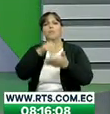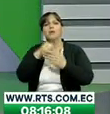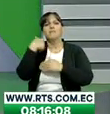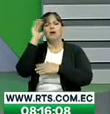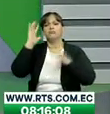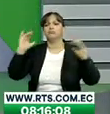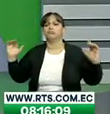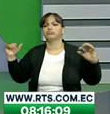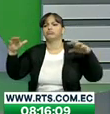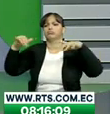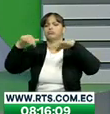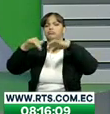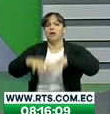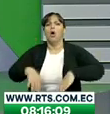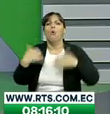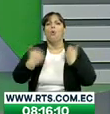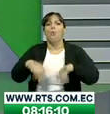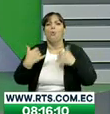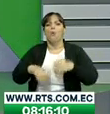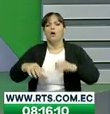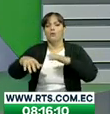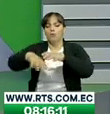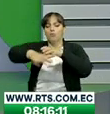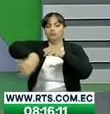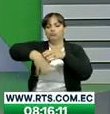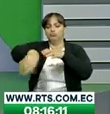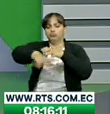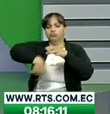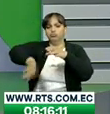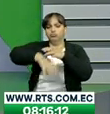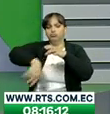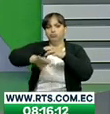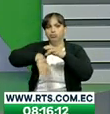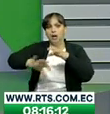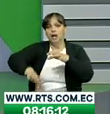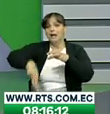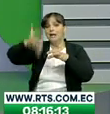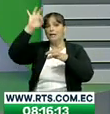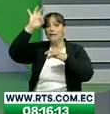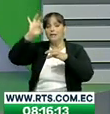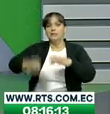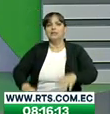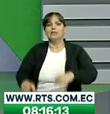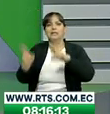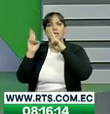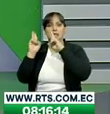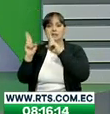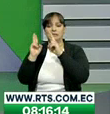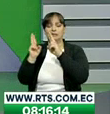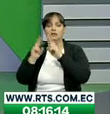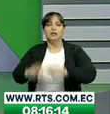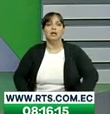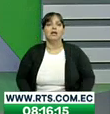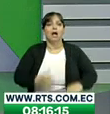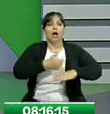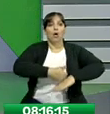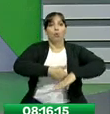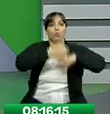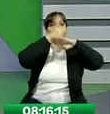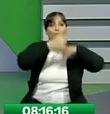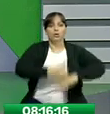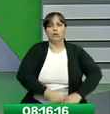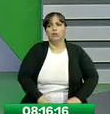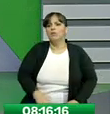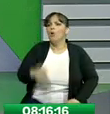clausurar el evento frente a más de 5.000 personas quienes empezaron a lanzar piedras en contra de los uniformados